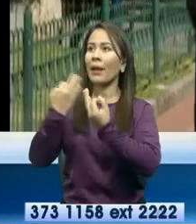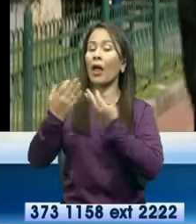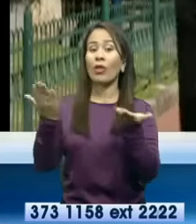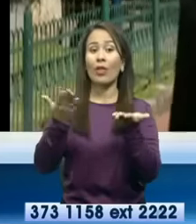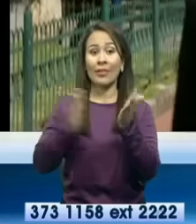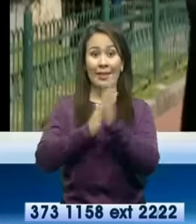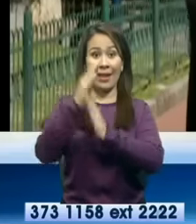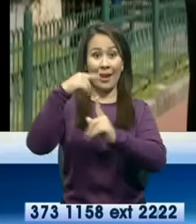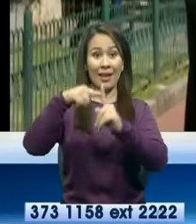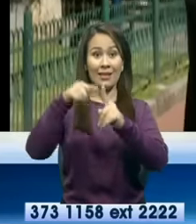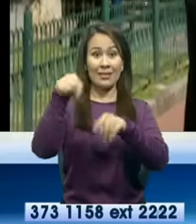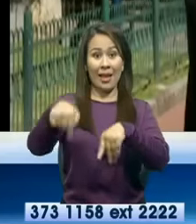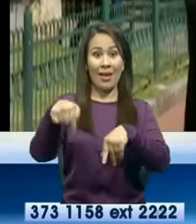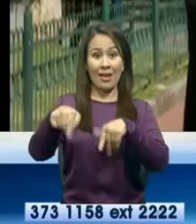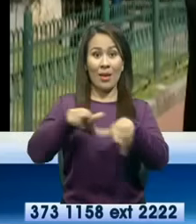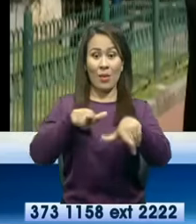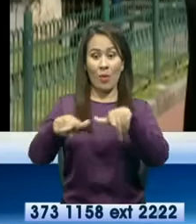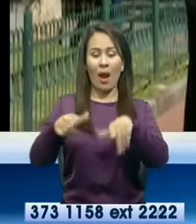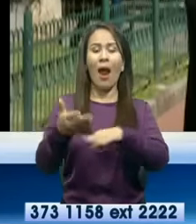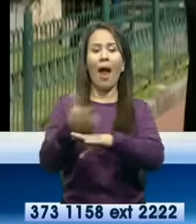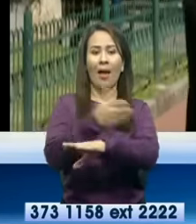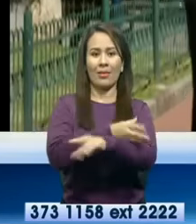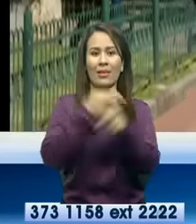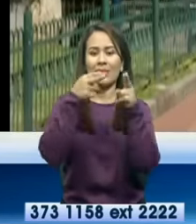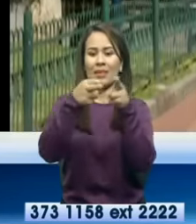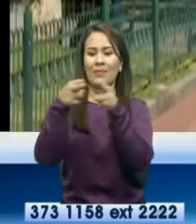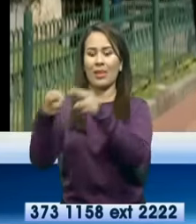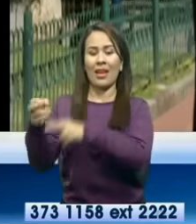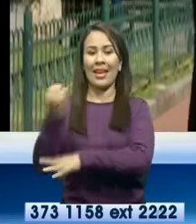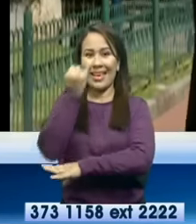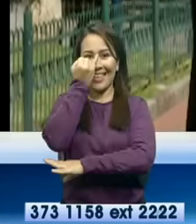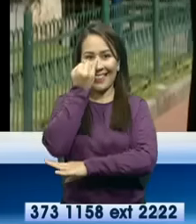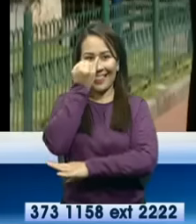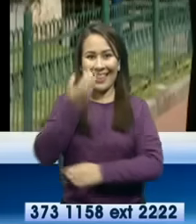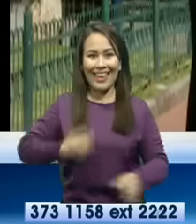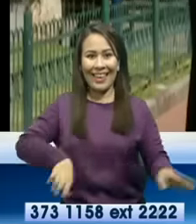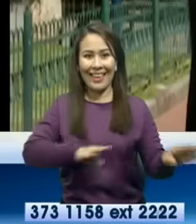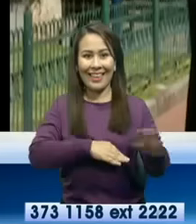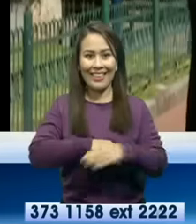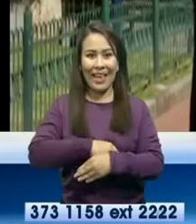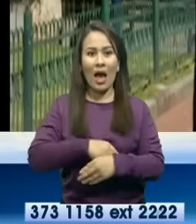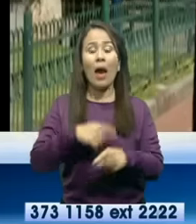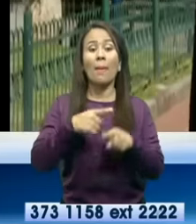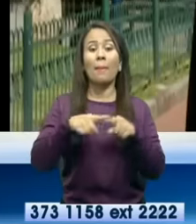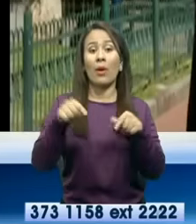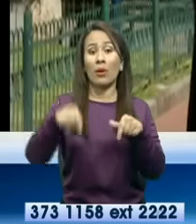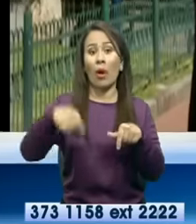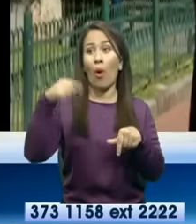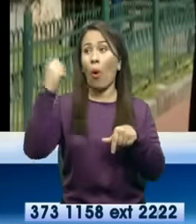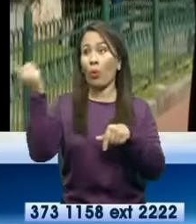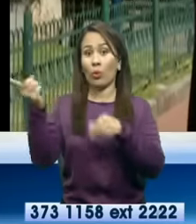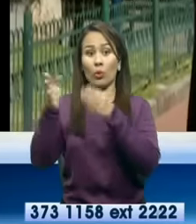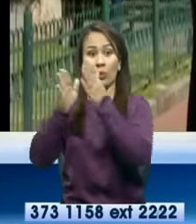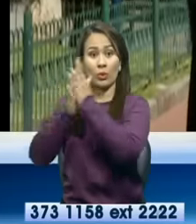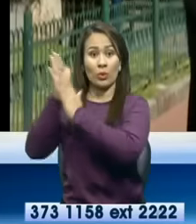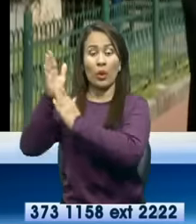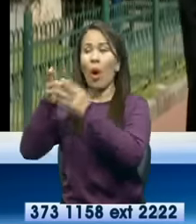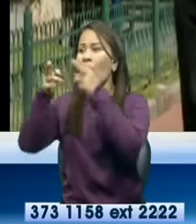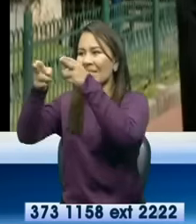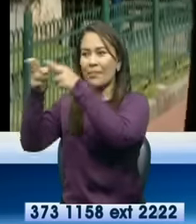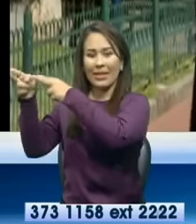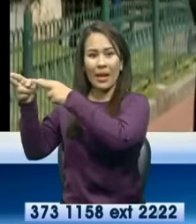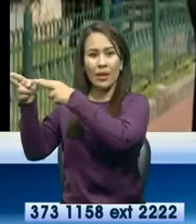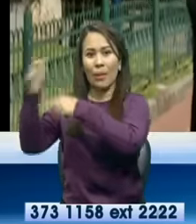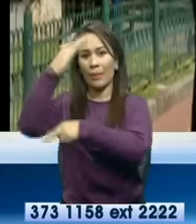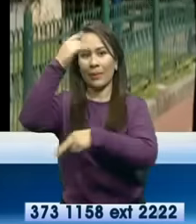ahí era el cementerio de los indígenas, pero hoy tenemos otro cementerio porque aquí tenemos la iglesia.